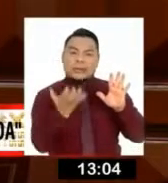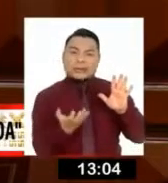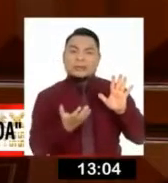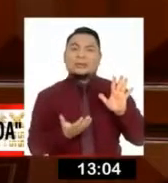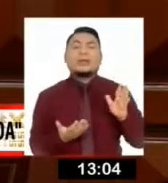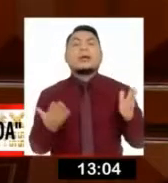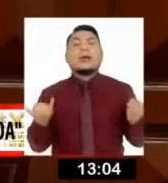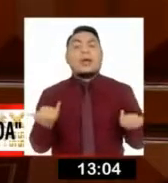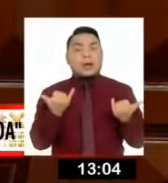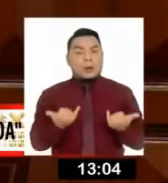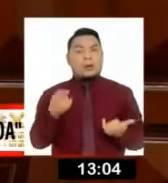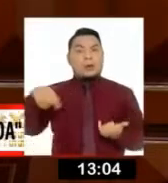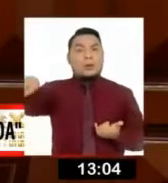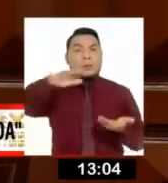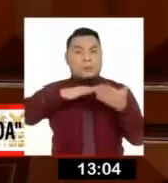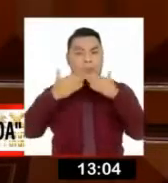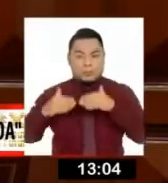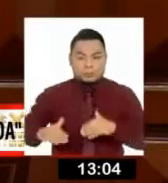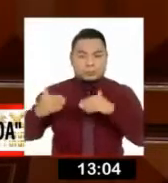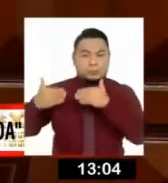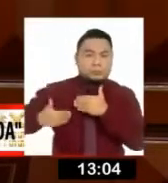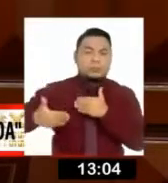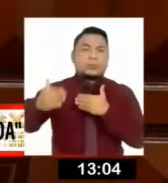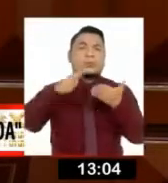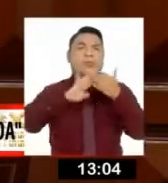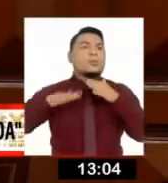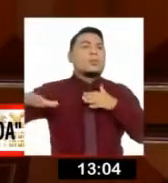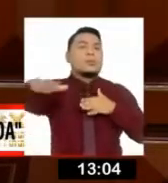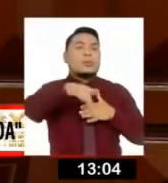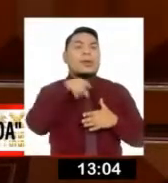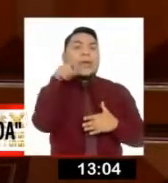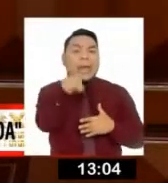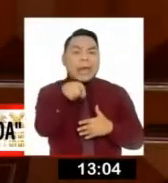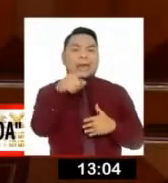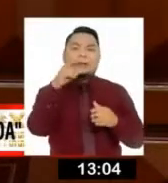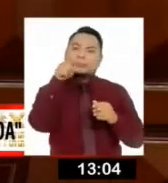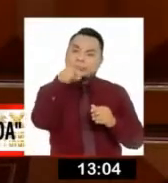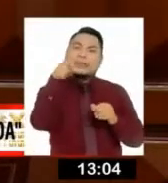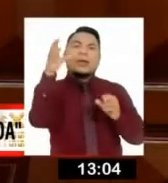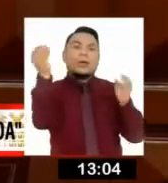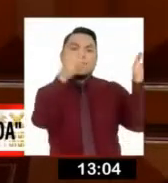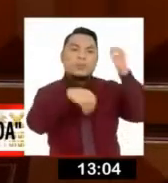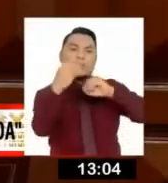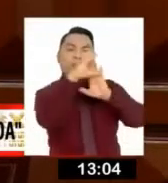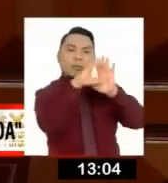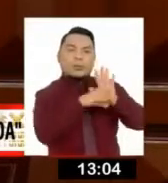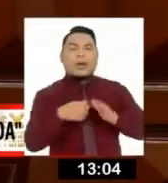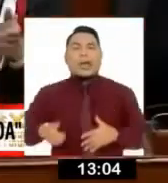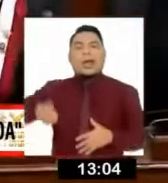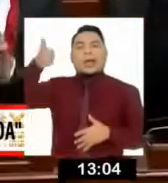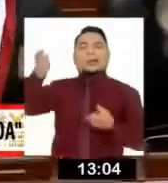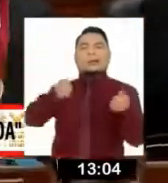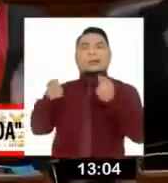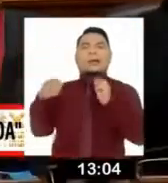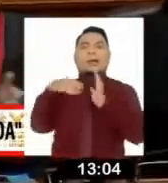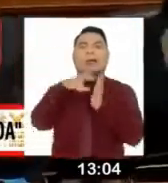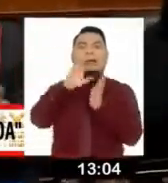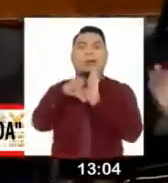originario emana del pueblo y no de los gobernantes, ni de las autoridades.